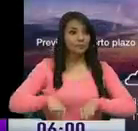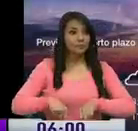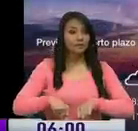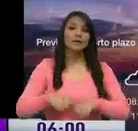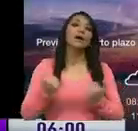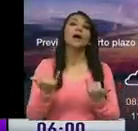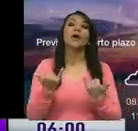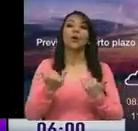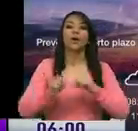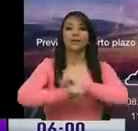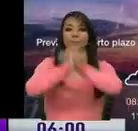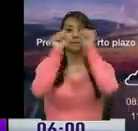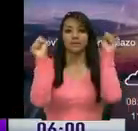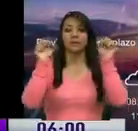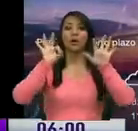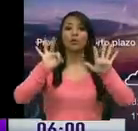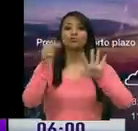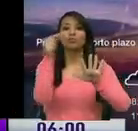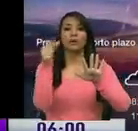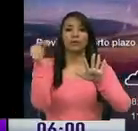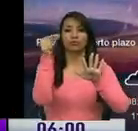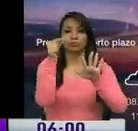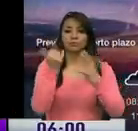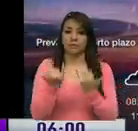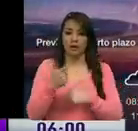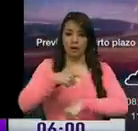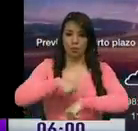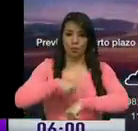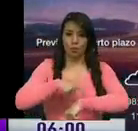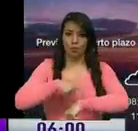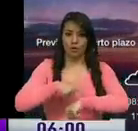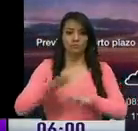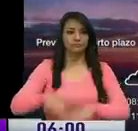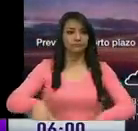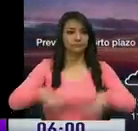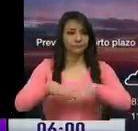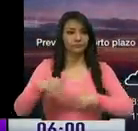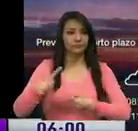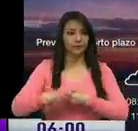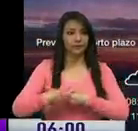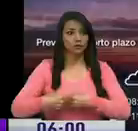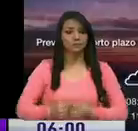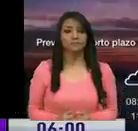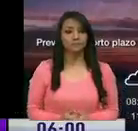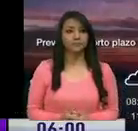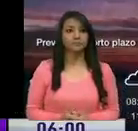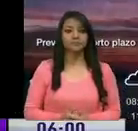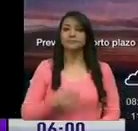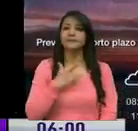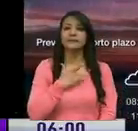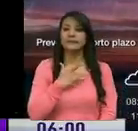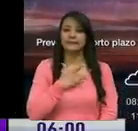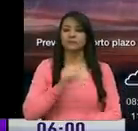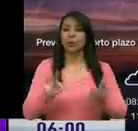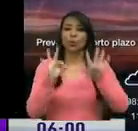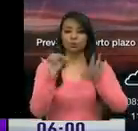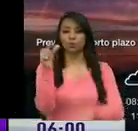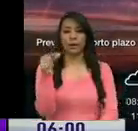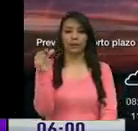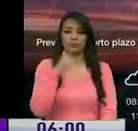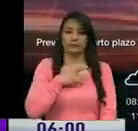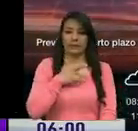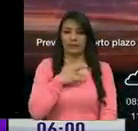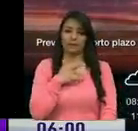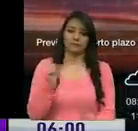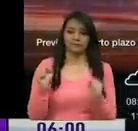para el día de hoy 8 grc tenemos a esta hora en el distrito Metropolitano de quito la sensación térmica Es de 8 gr Eh